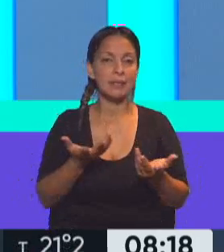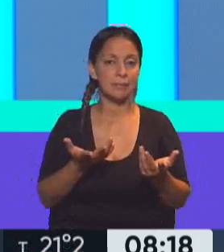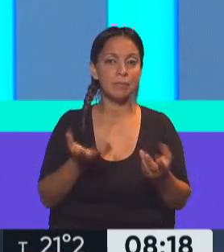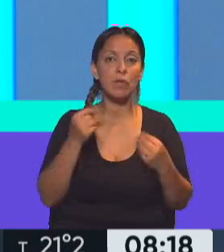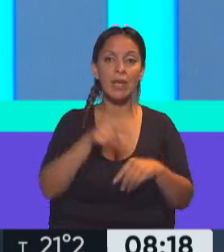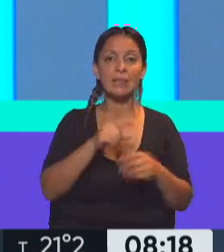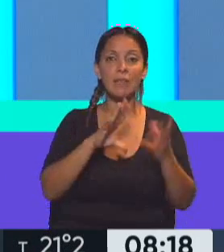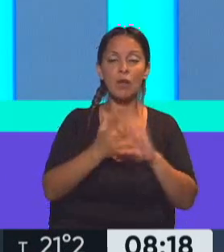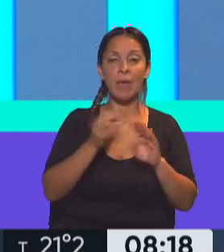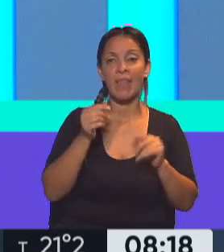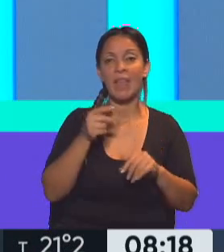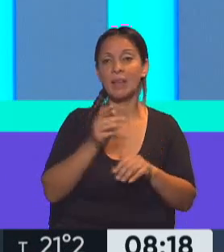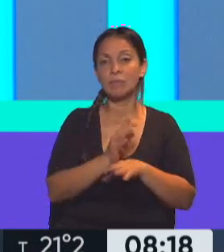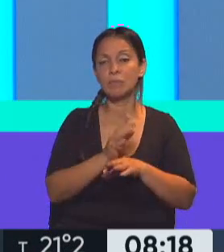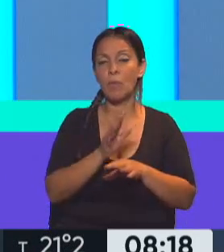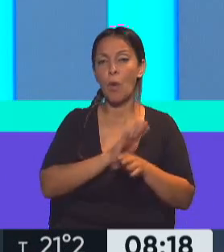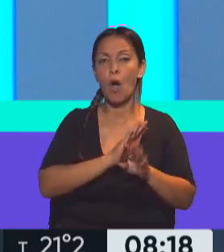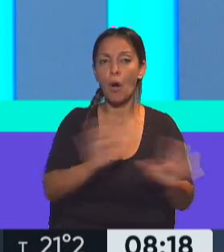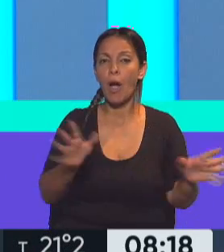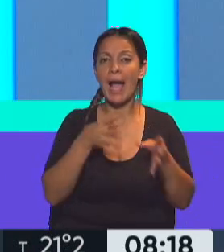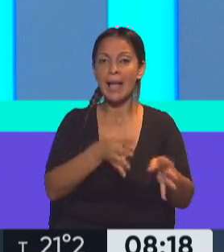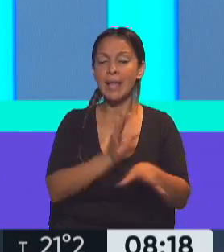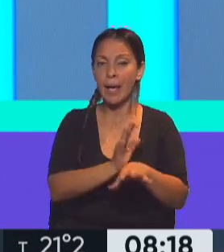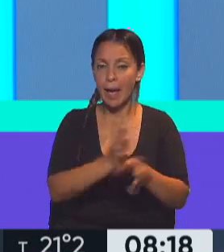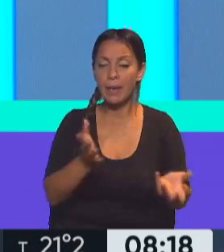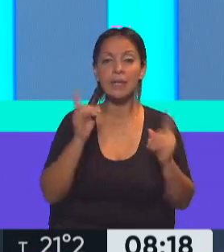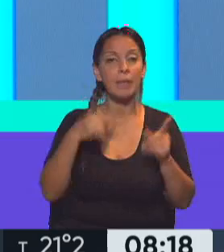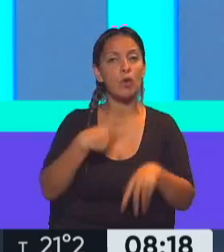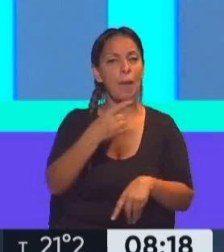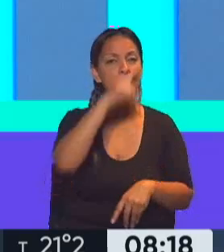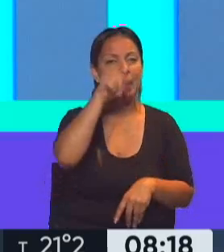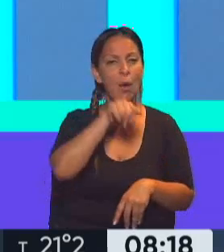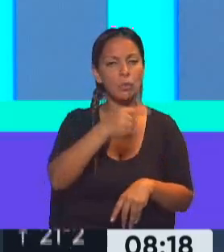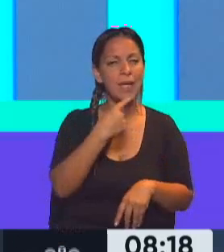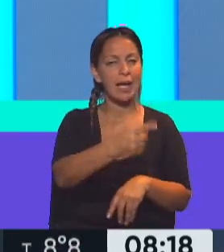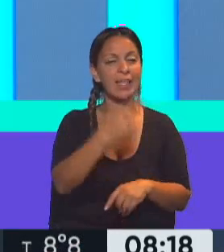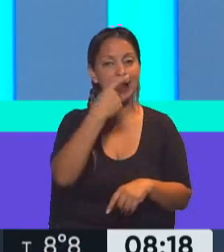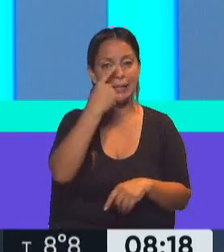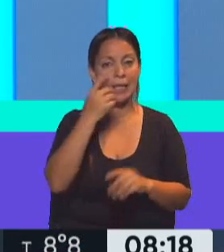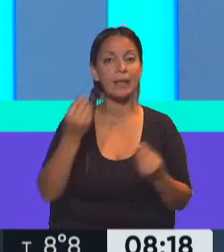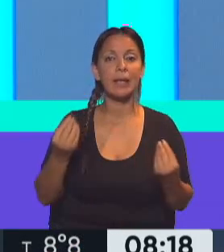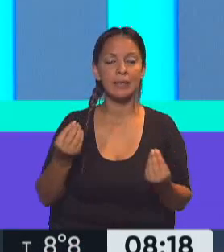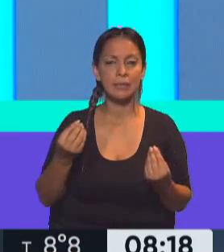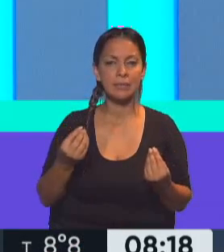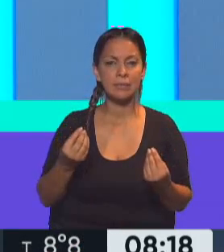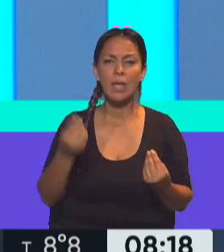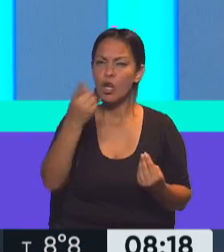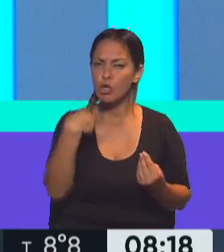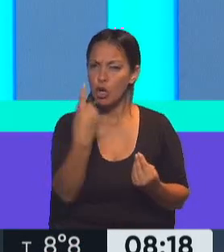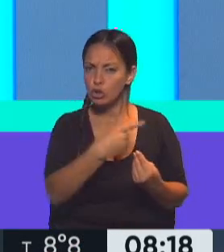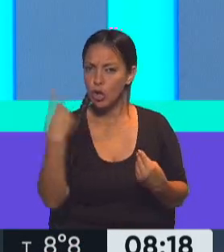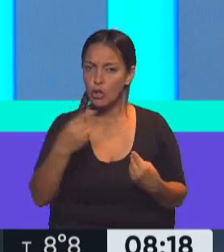una manera de contraatacar. Y una última pregunta que me parece interesante para plantear justamente en el día de hoy. ¿Le preguntamos a nuestros